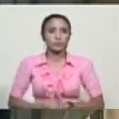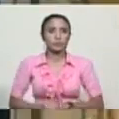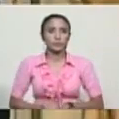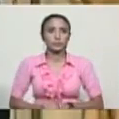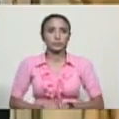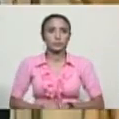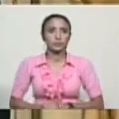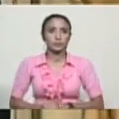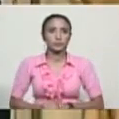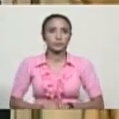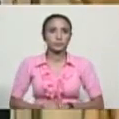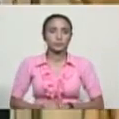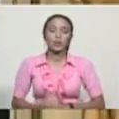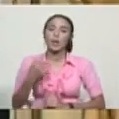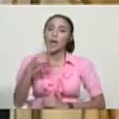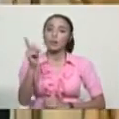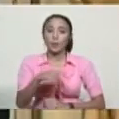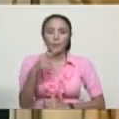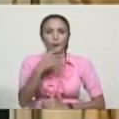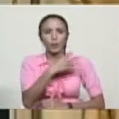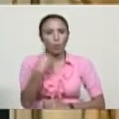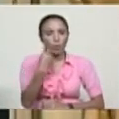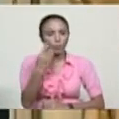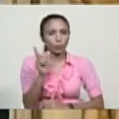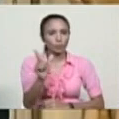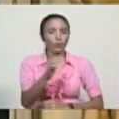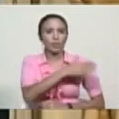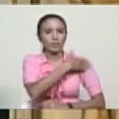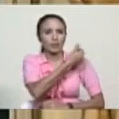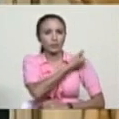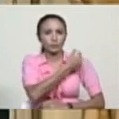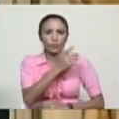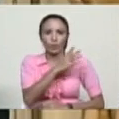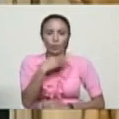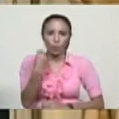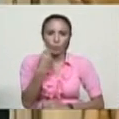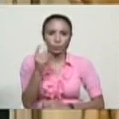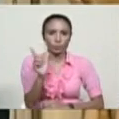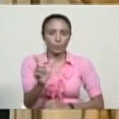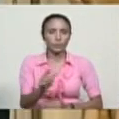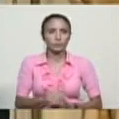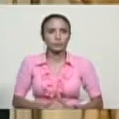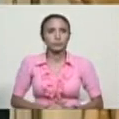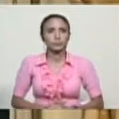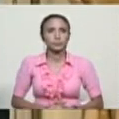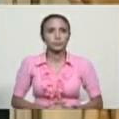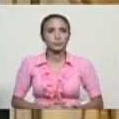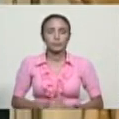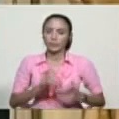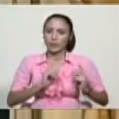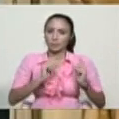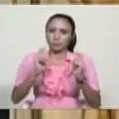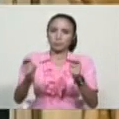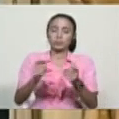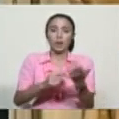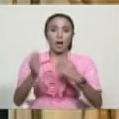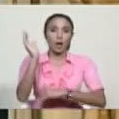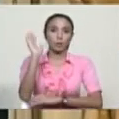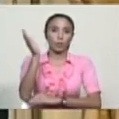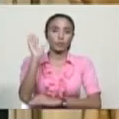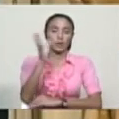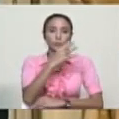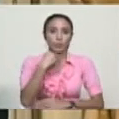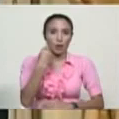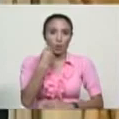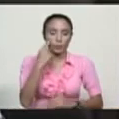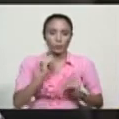compañeros de la juventud del Partido Socialista, de la Dirección Nacional, que recién ha designado el Congreso de la Juventud.